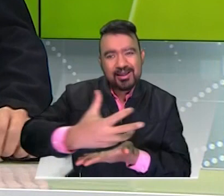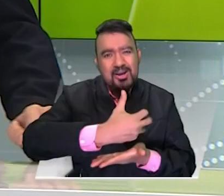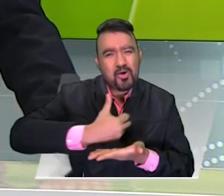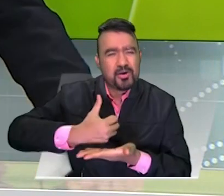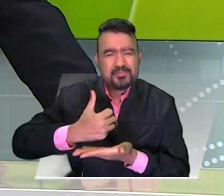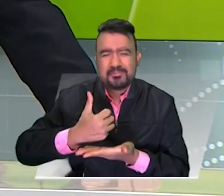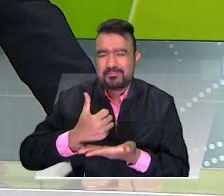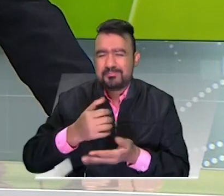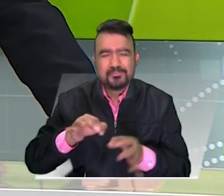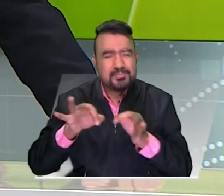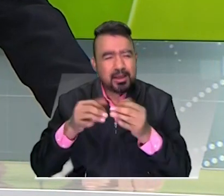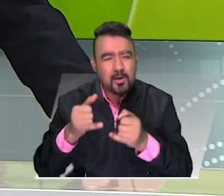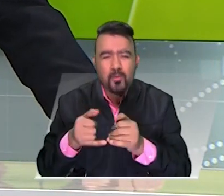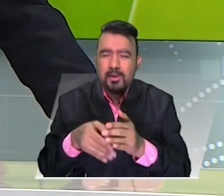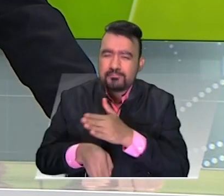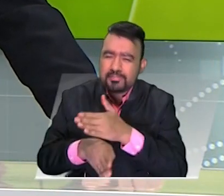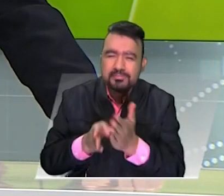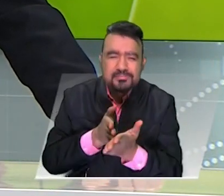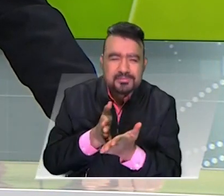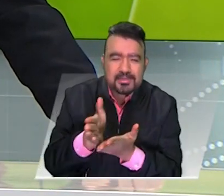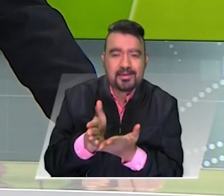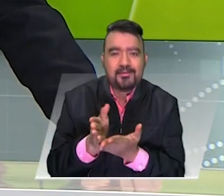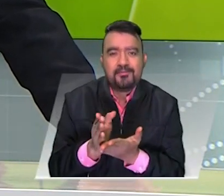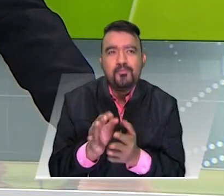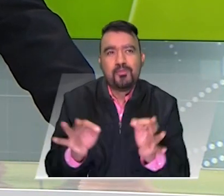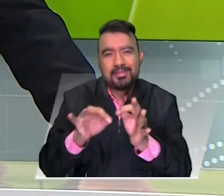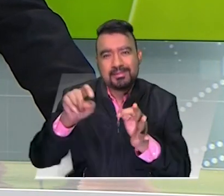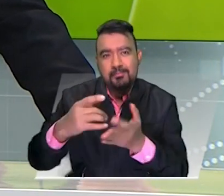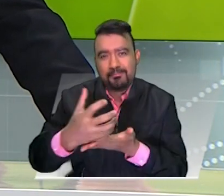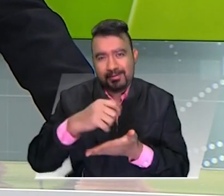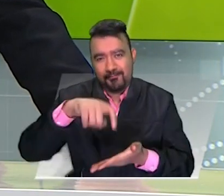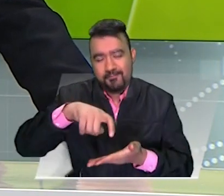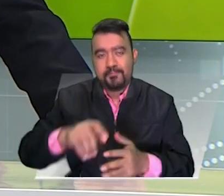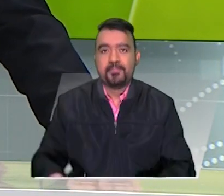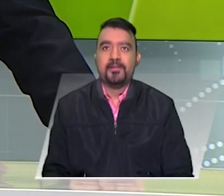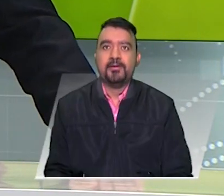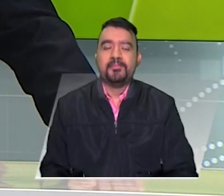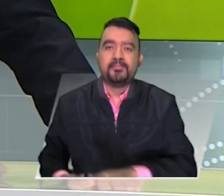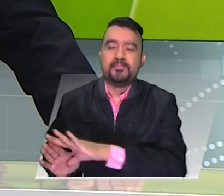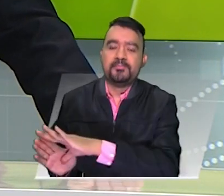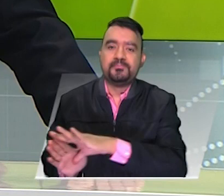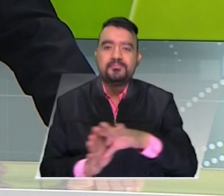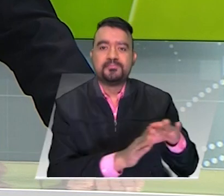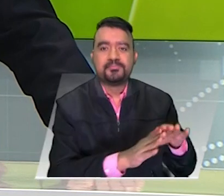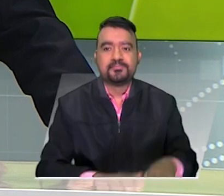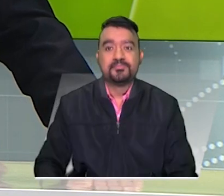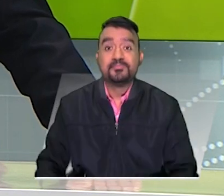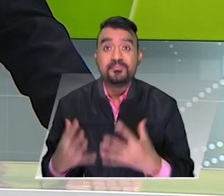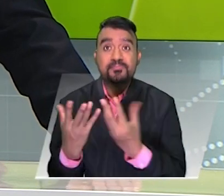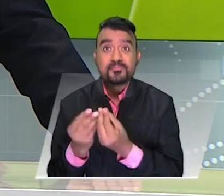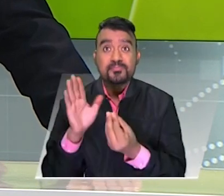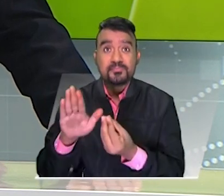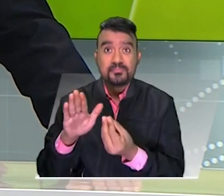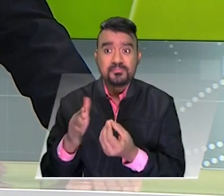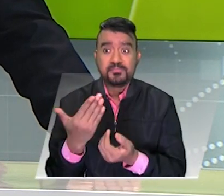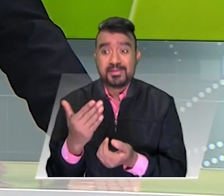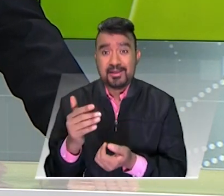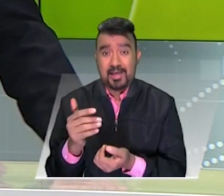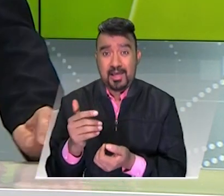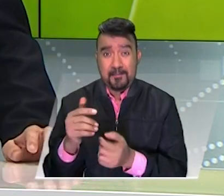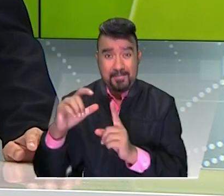la real academia de la lengua entrega que el significado de apátrida es dicho de una persona que carece de nacionalidad